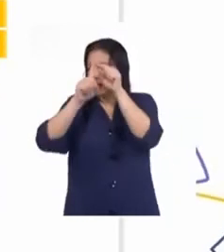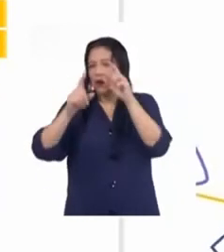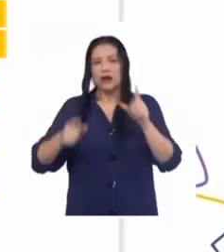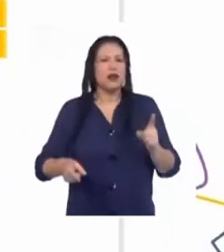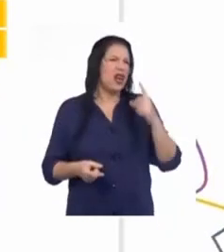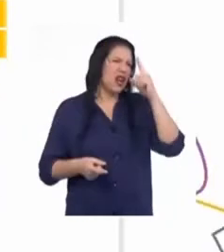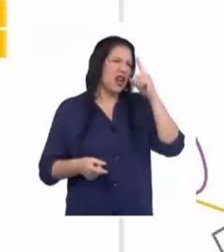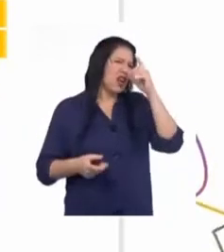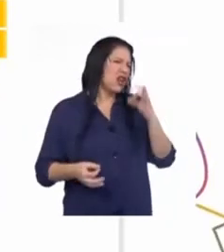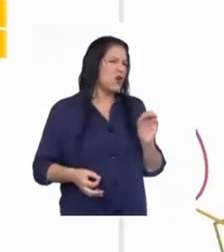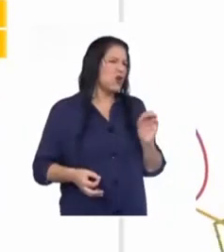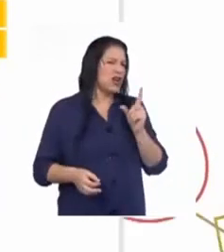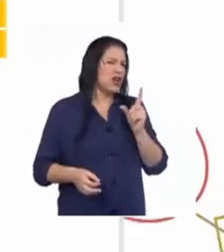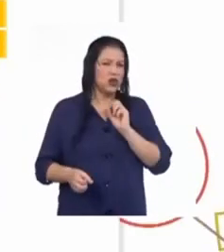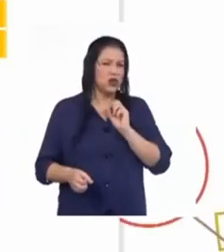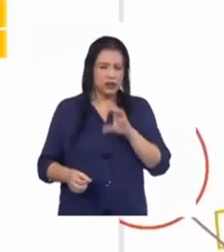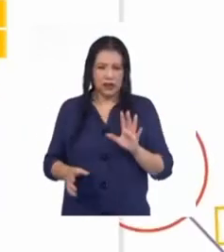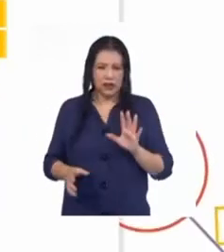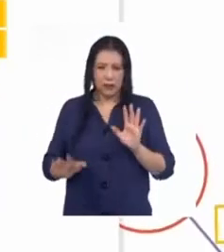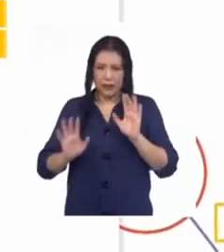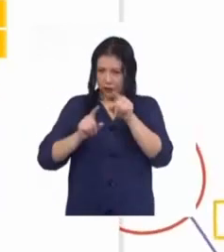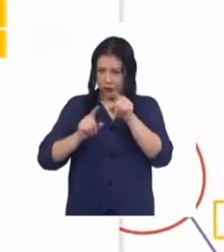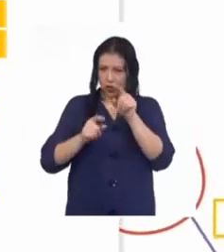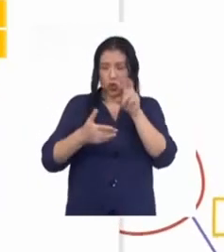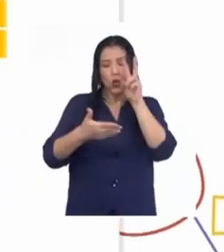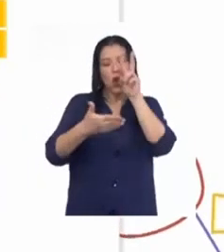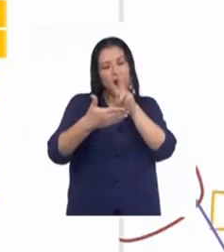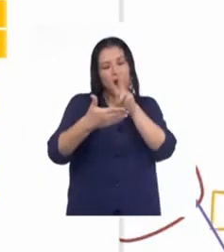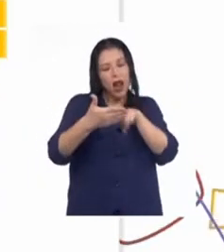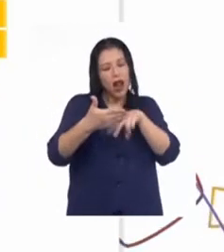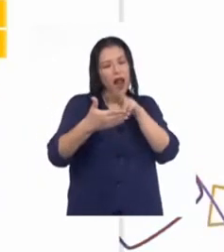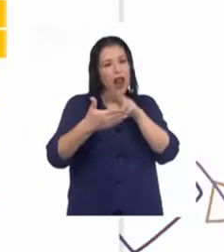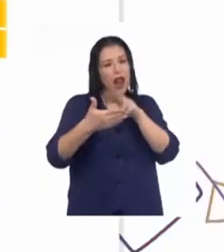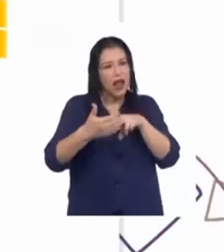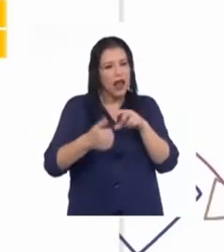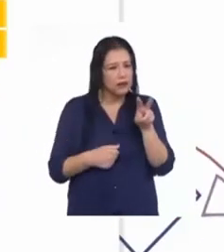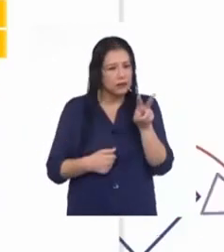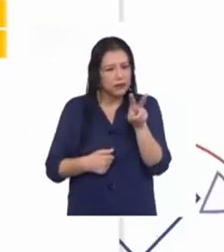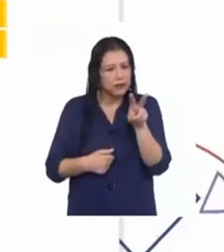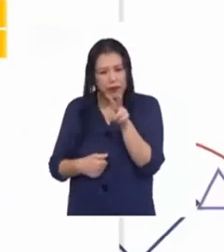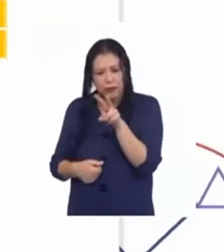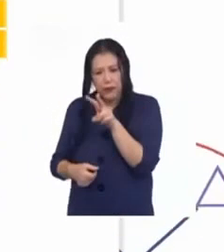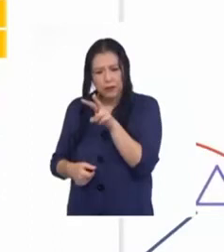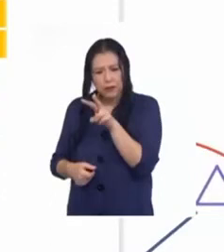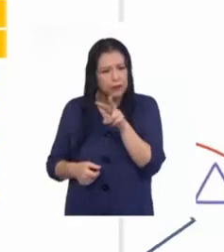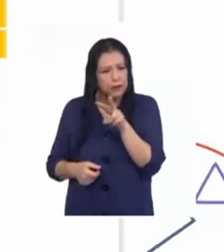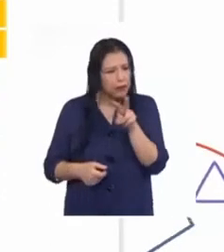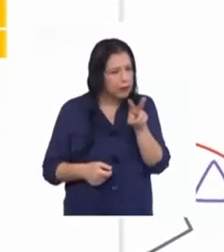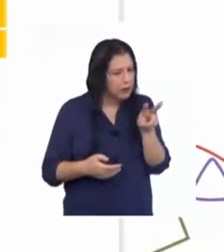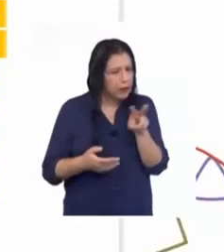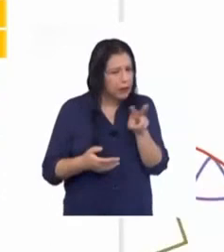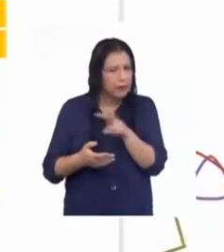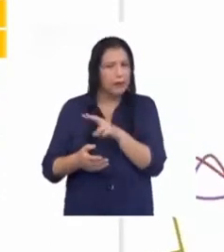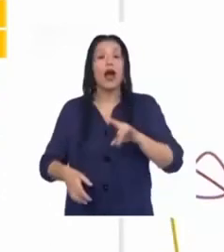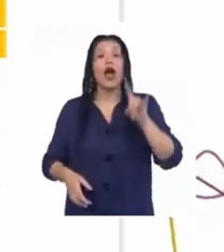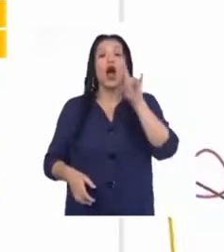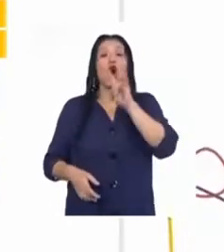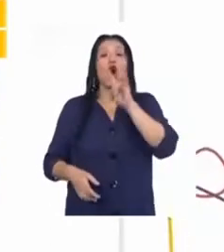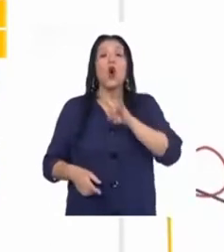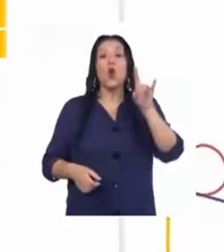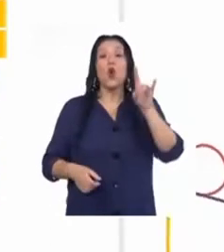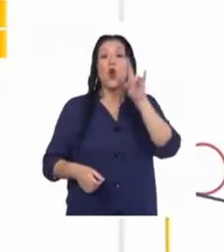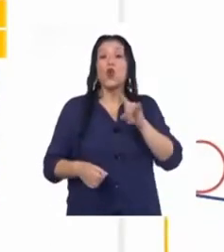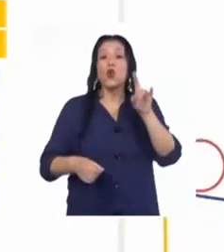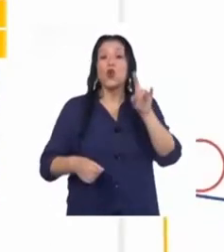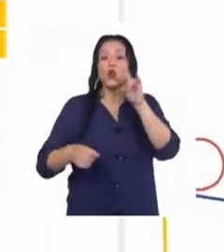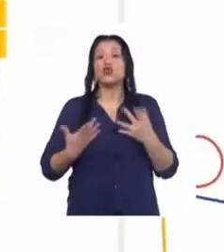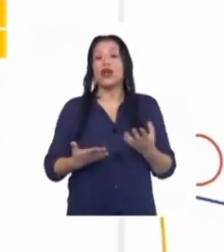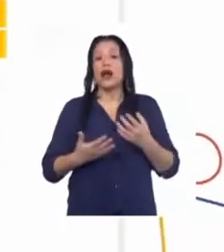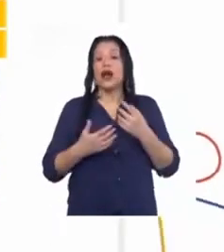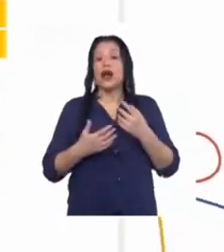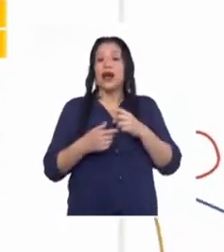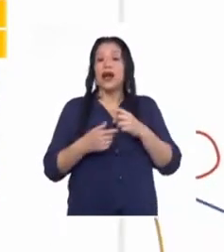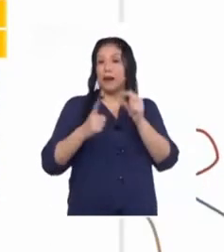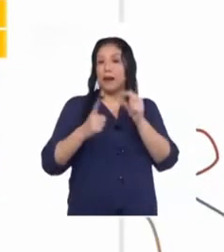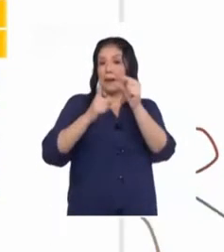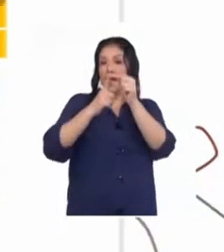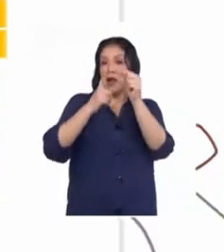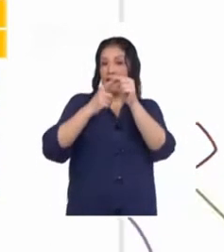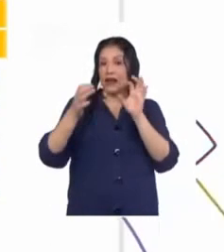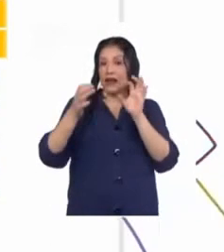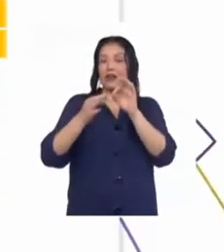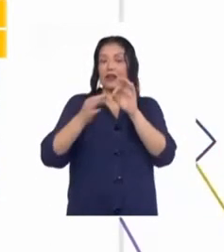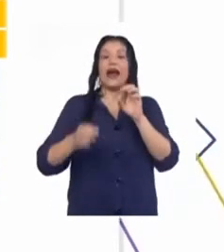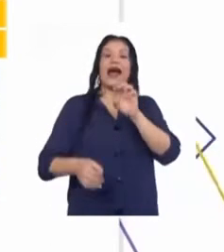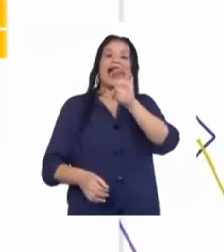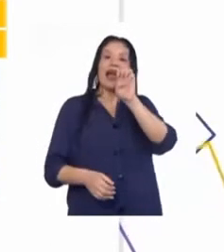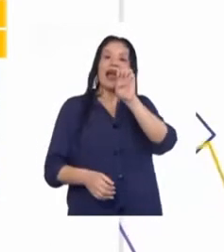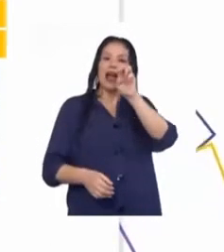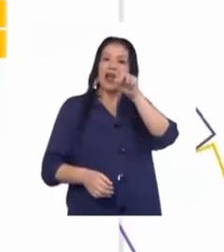no. Si lees más detenidamente, podrás observar que el texto utiliza el conector entre ellos. Este